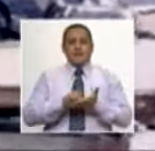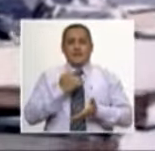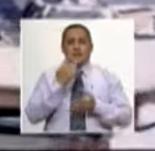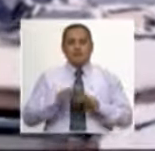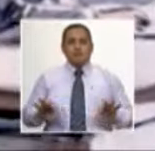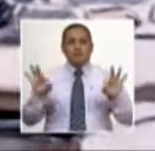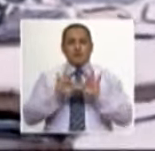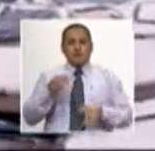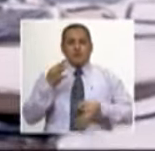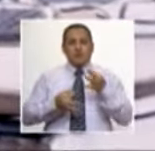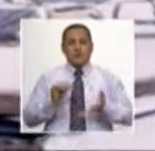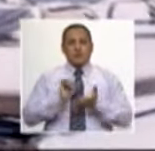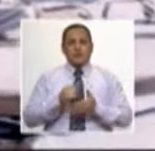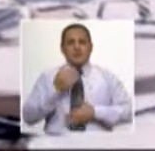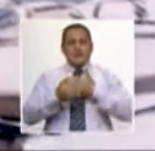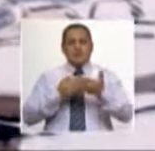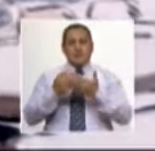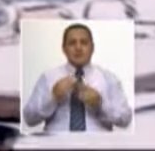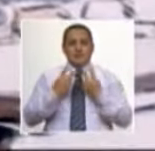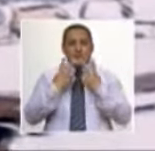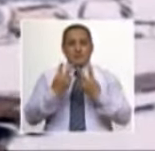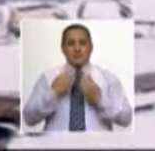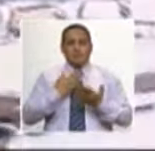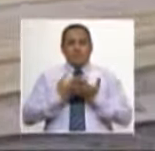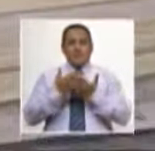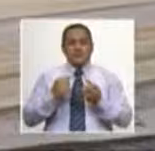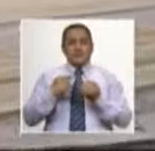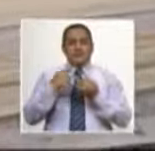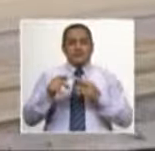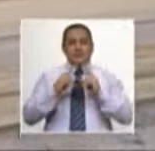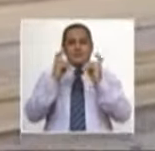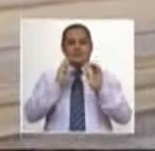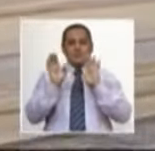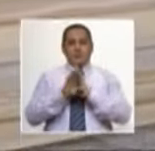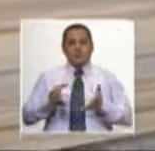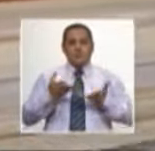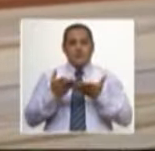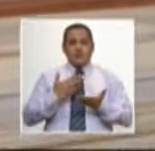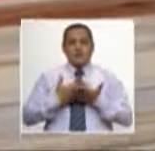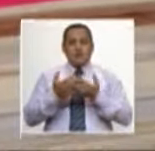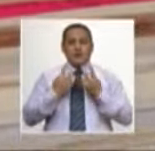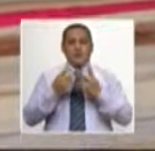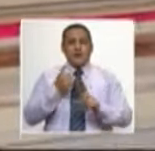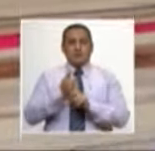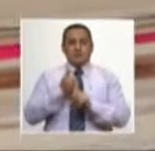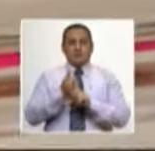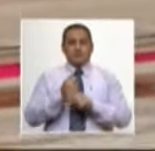de la jurisprudencia que se produce y desprende de los casos y temas que llegan y se dilucidan en el